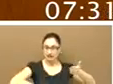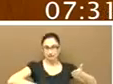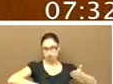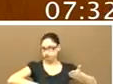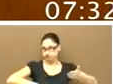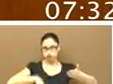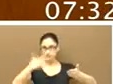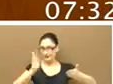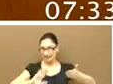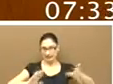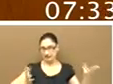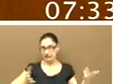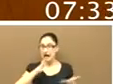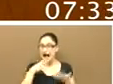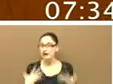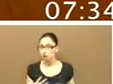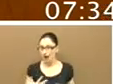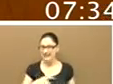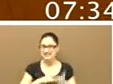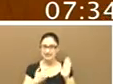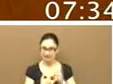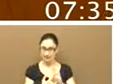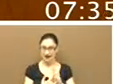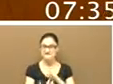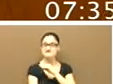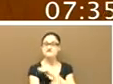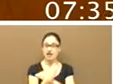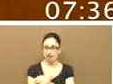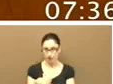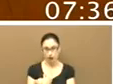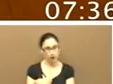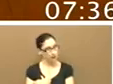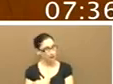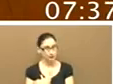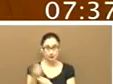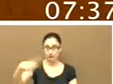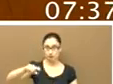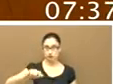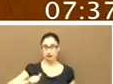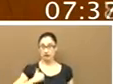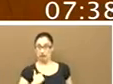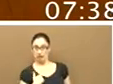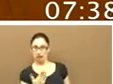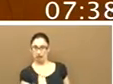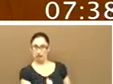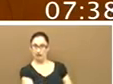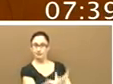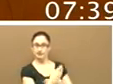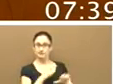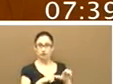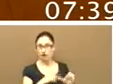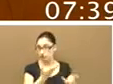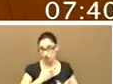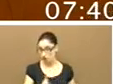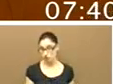Nos parece que el actual sistema de financiación, ustedes lo pactaron, digamos, de una manera oportunista, que no nos ayuda y nos pone a Extremadura en una